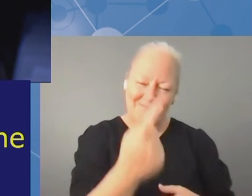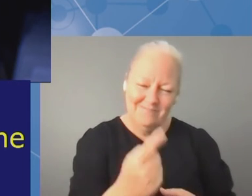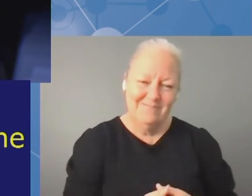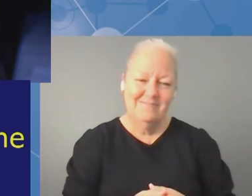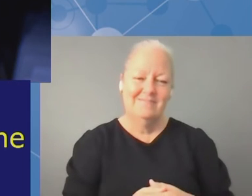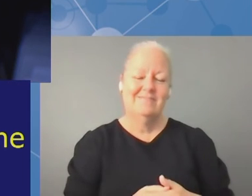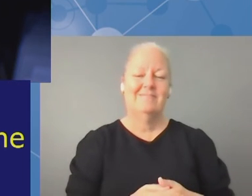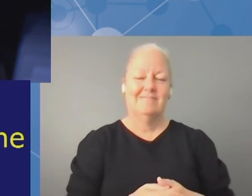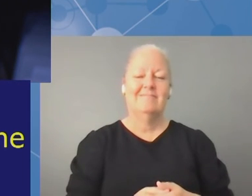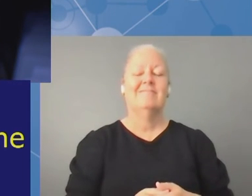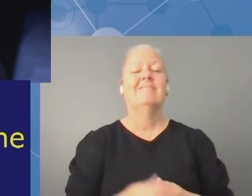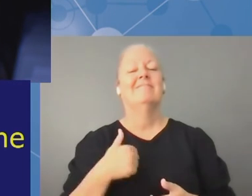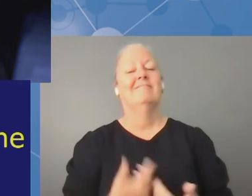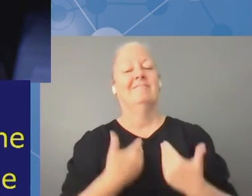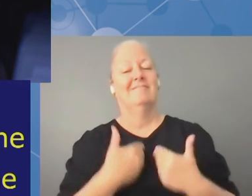hasta mañana.